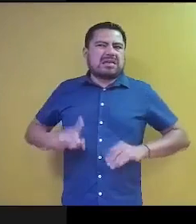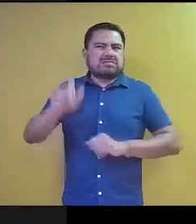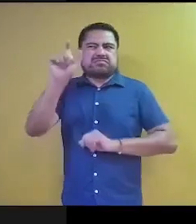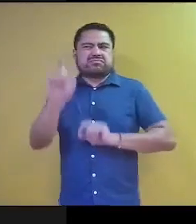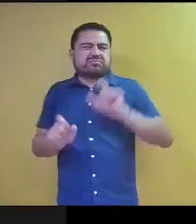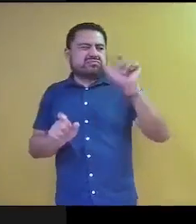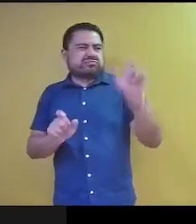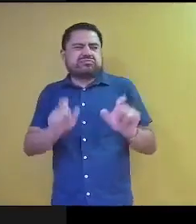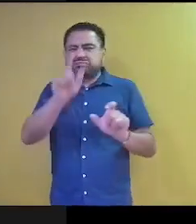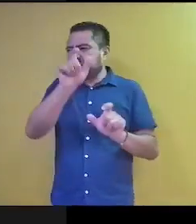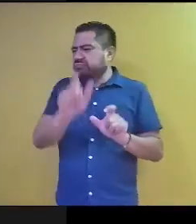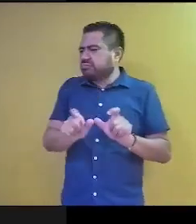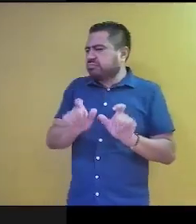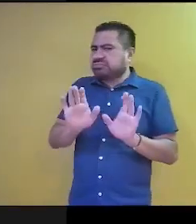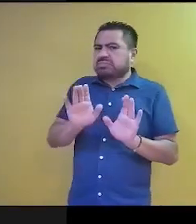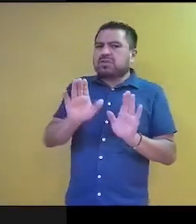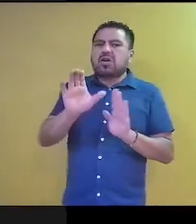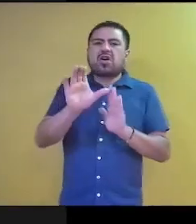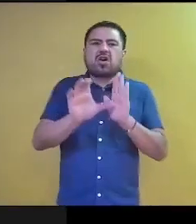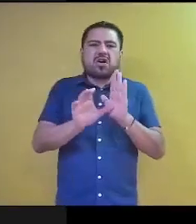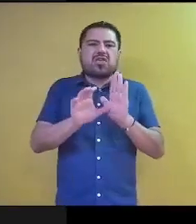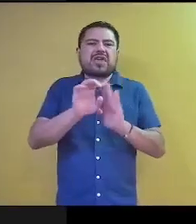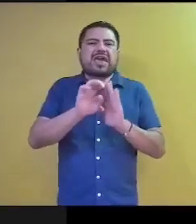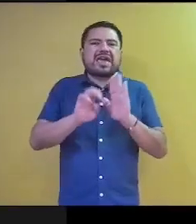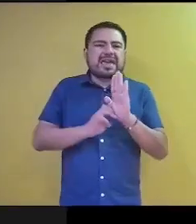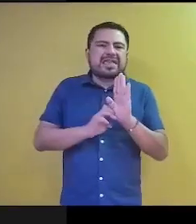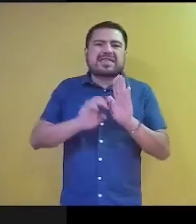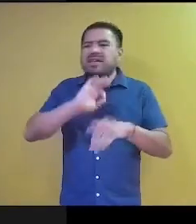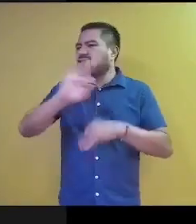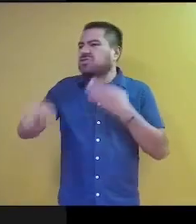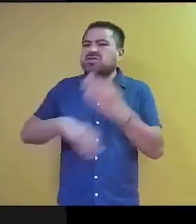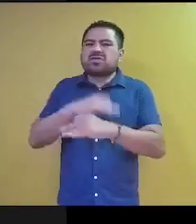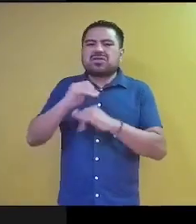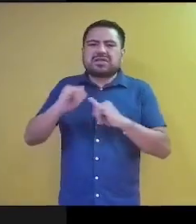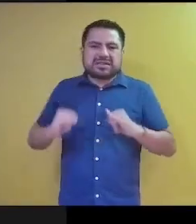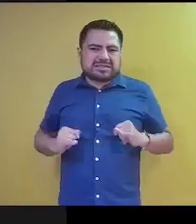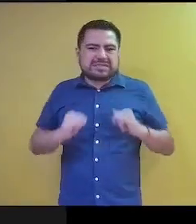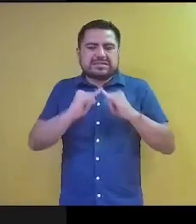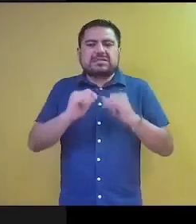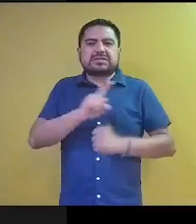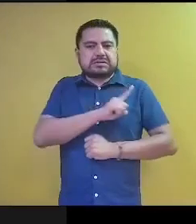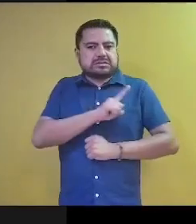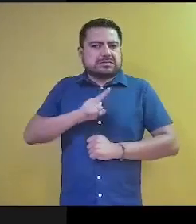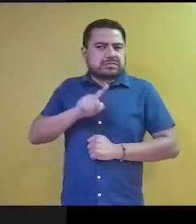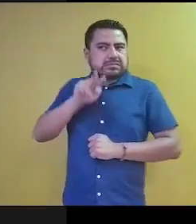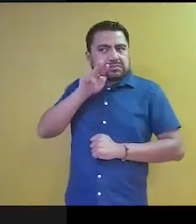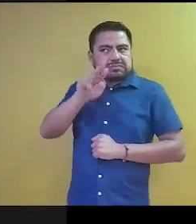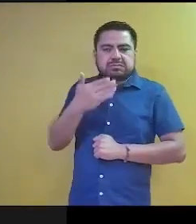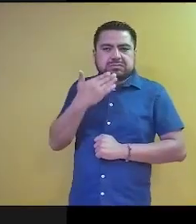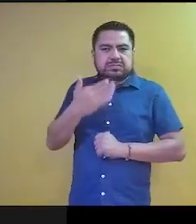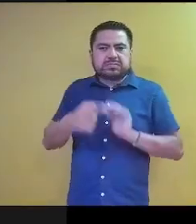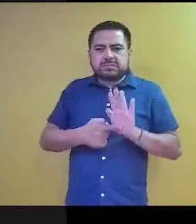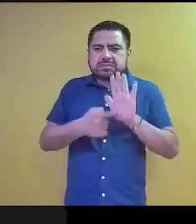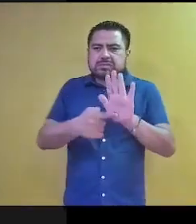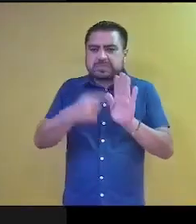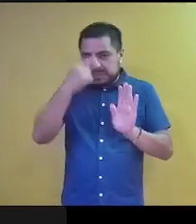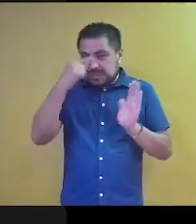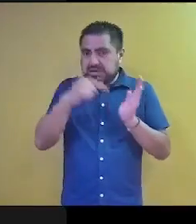que los códigos de ética de todas las instituciones debemos observar. Creo que